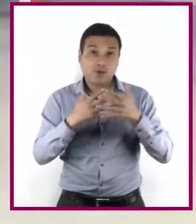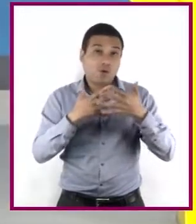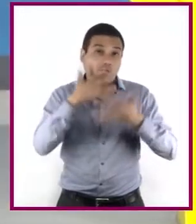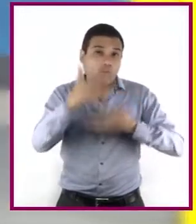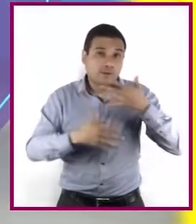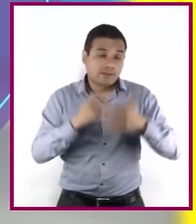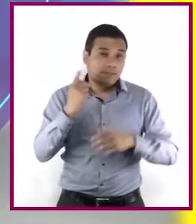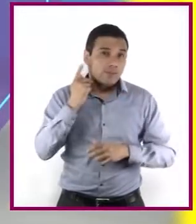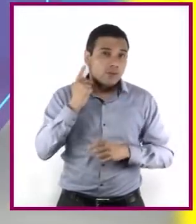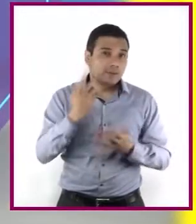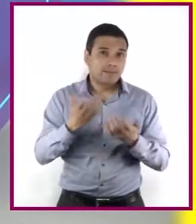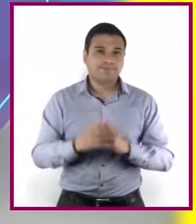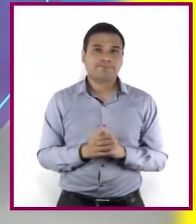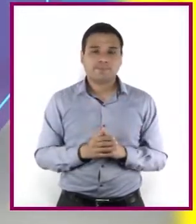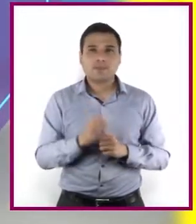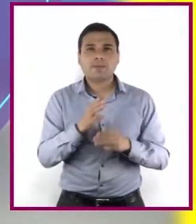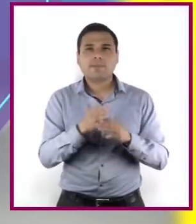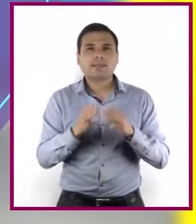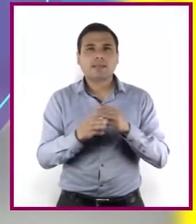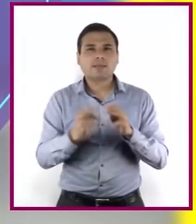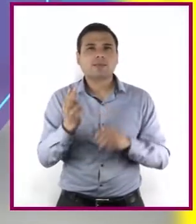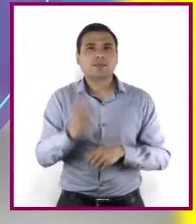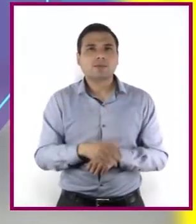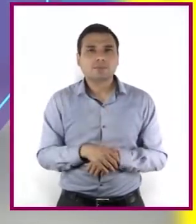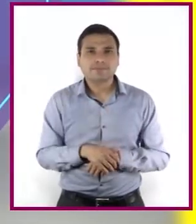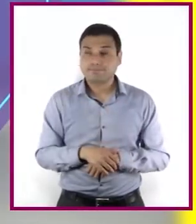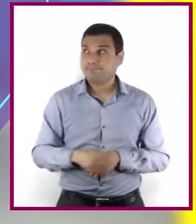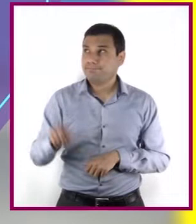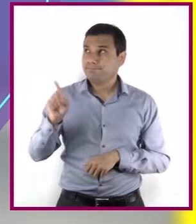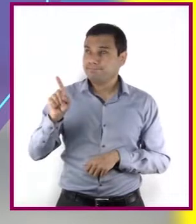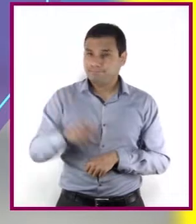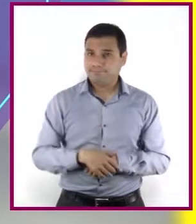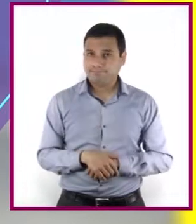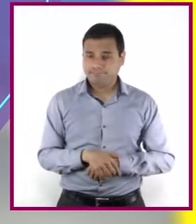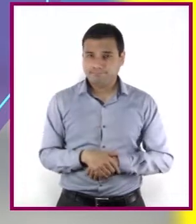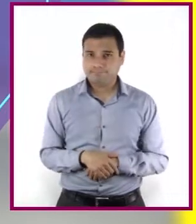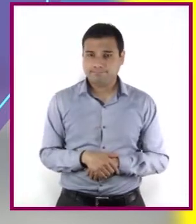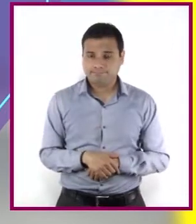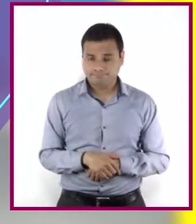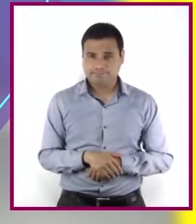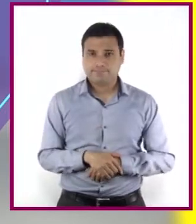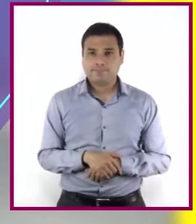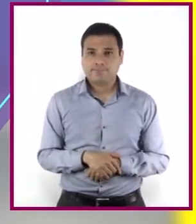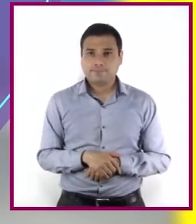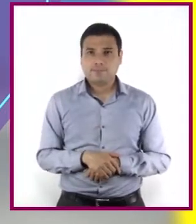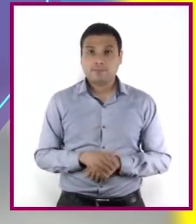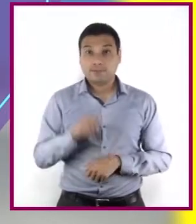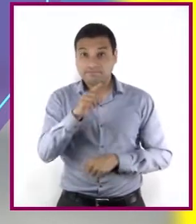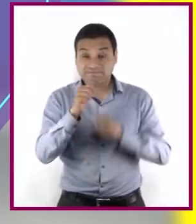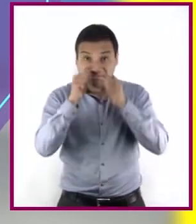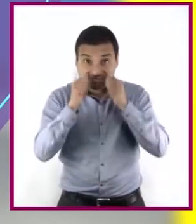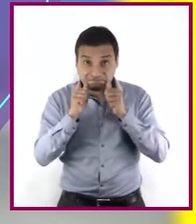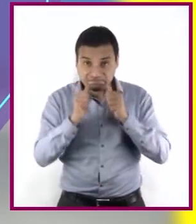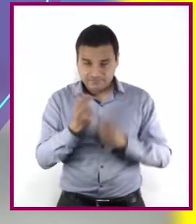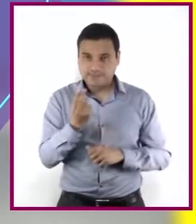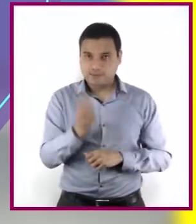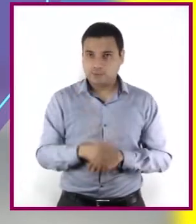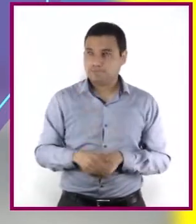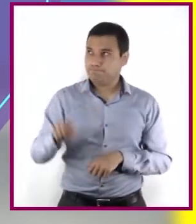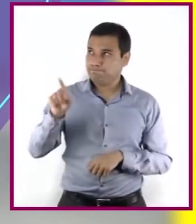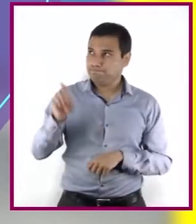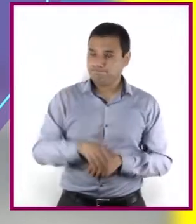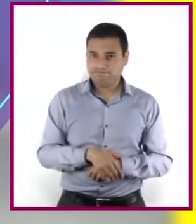política. Preparen su cuaderno o una hoja, bolígrafo o un lápiz. Si son personas con discapacidad